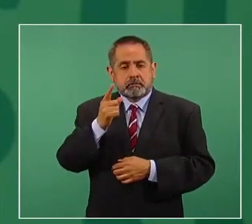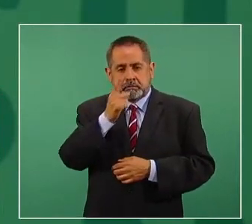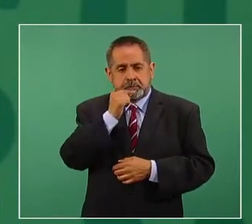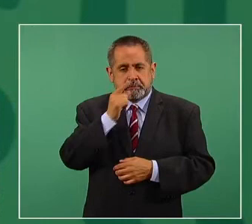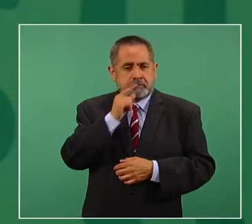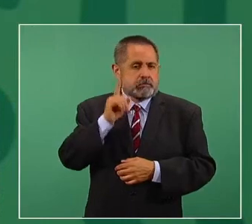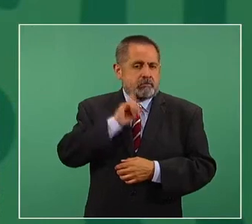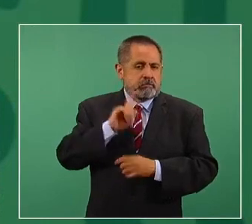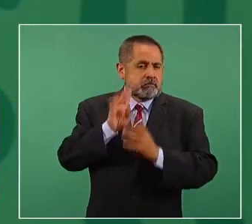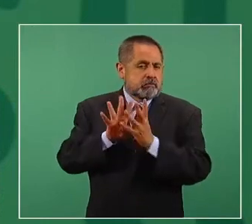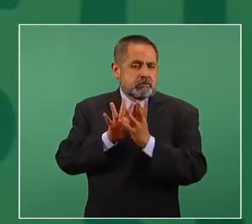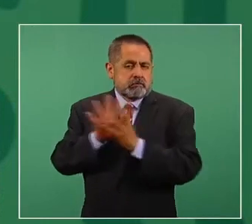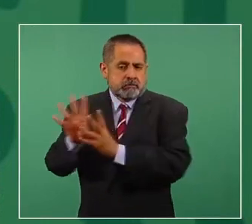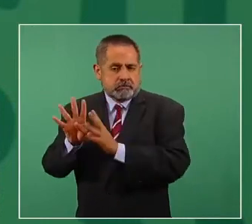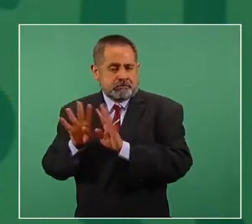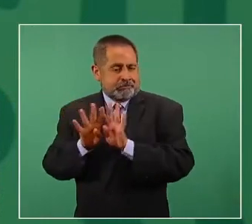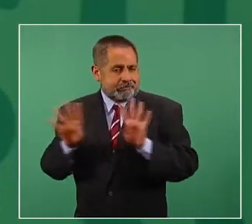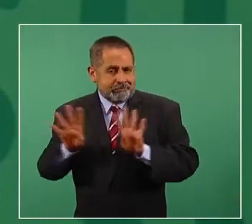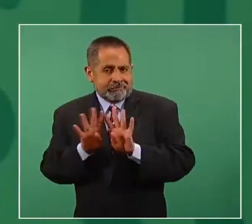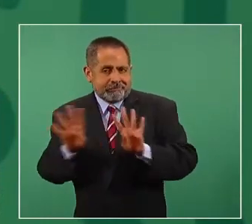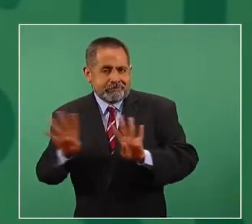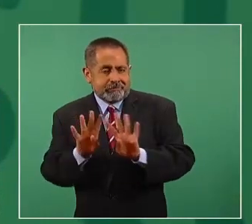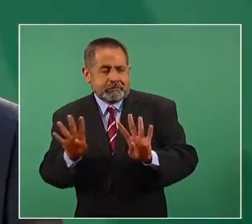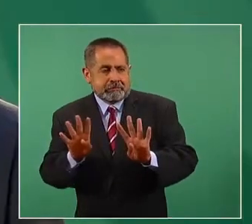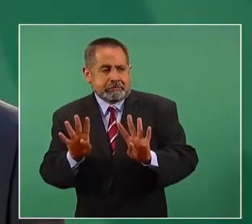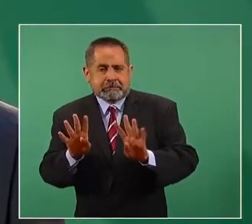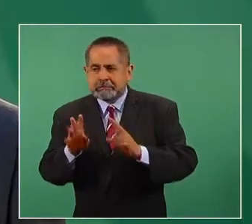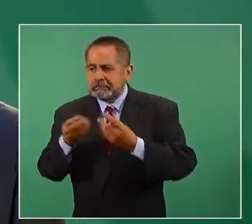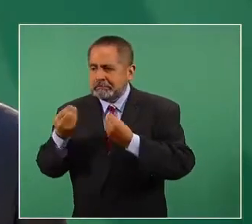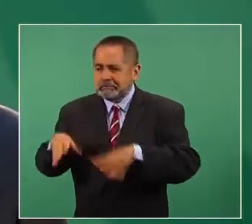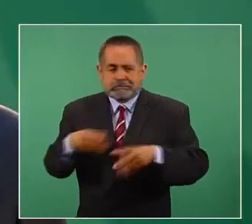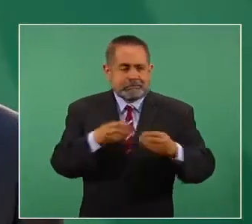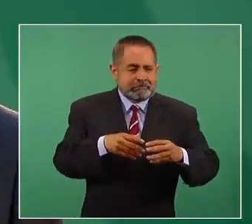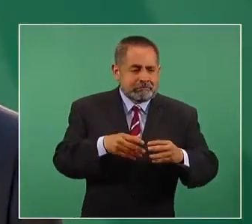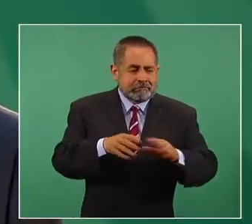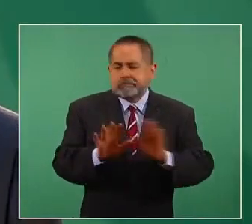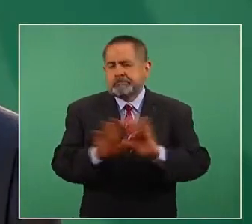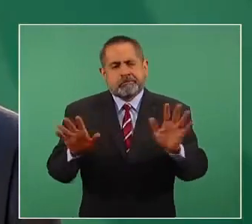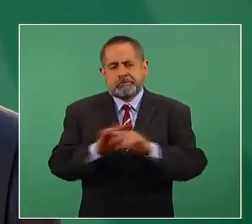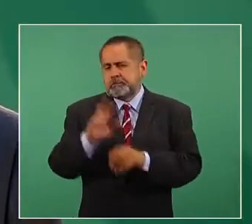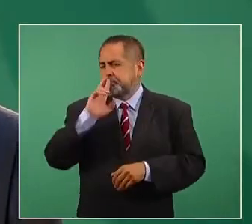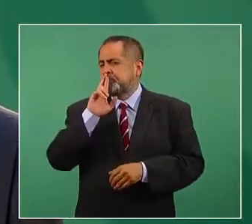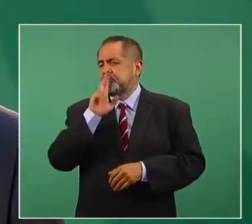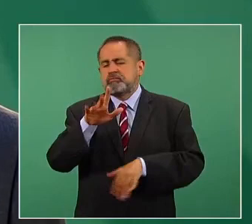servidores, servidoras públicas. Entonces es prevenir.